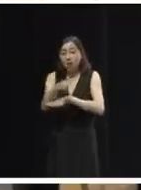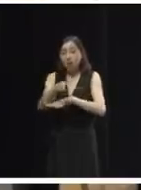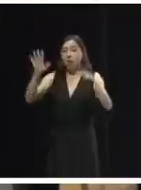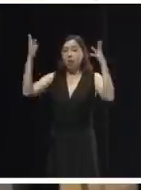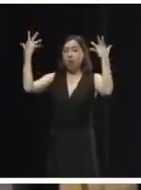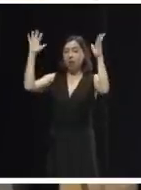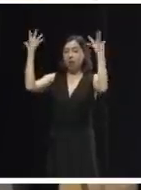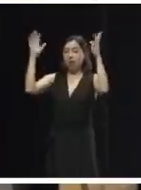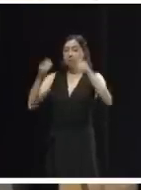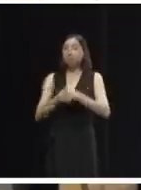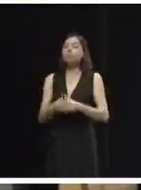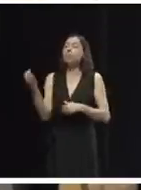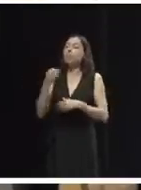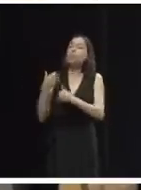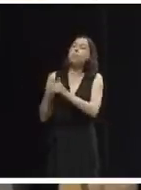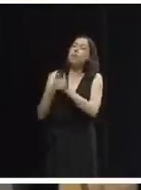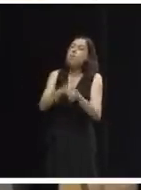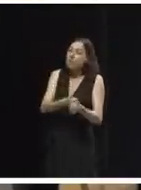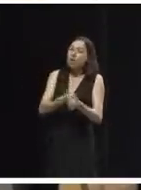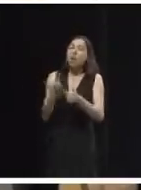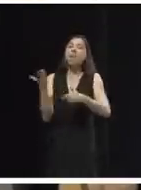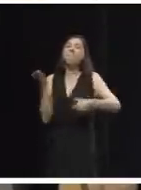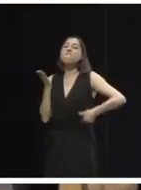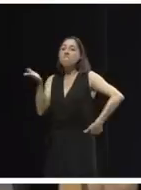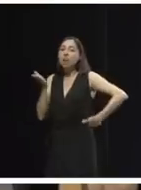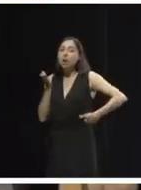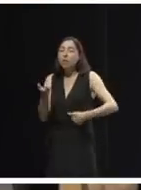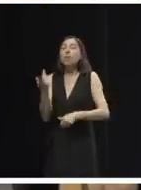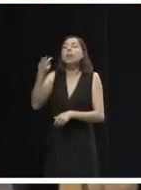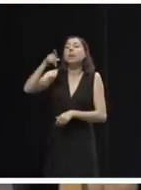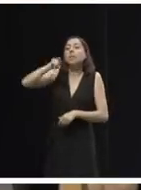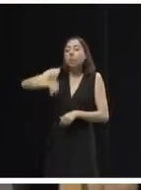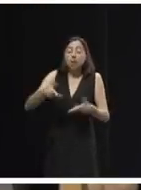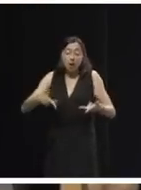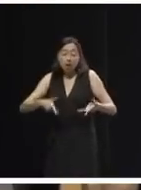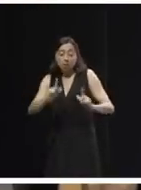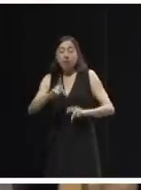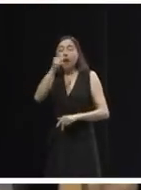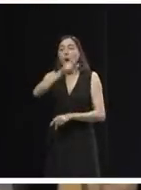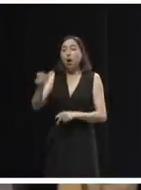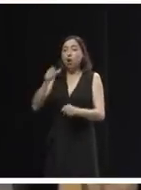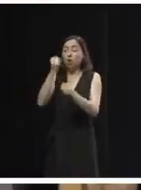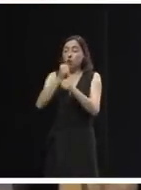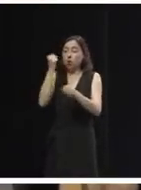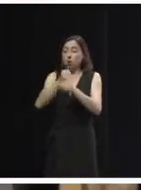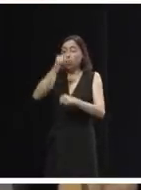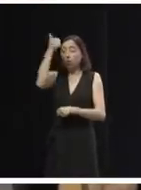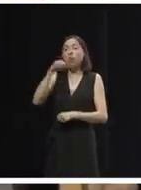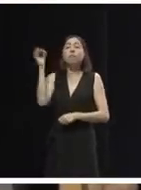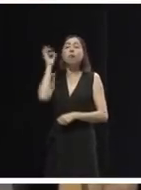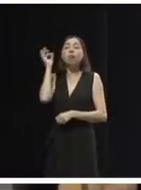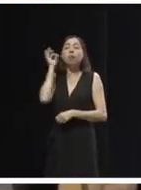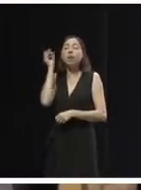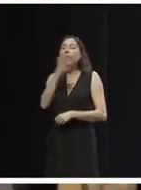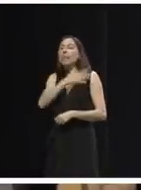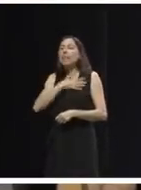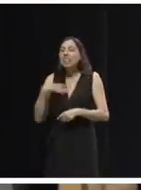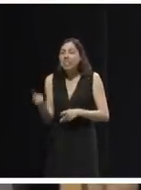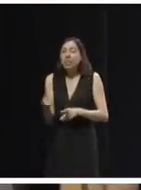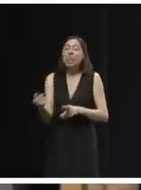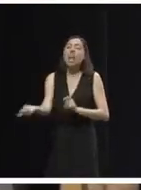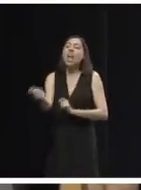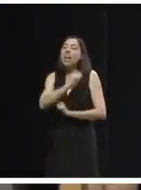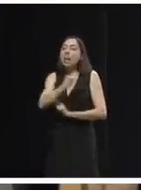Hay que perseguir los fraudes y hay que liberar a esos jornaleros y jornaleras que quieren esclavizar